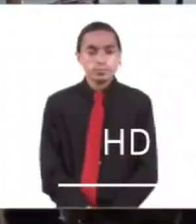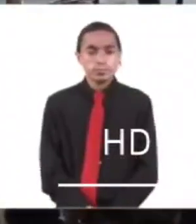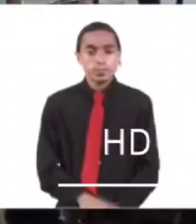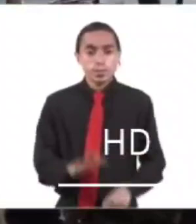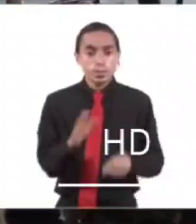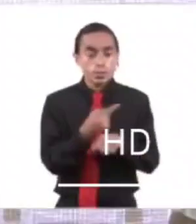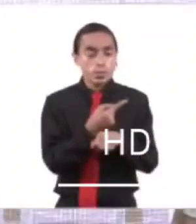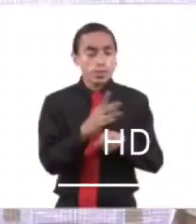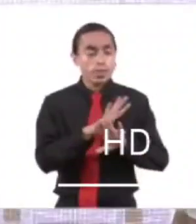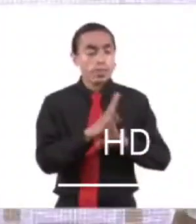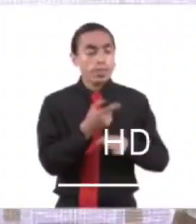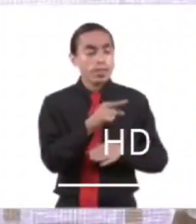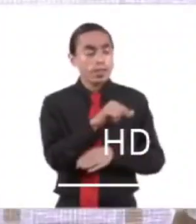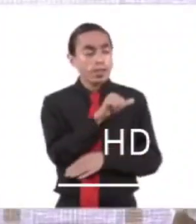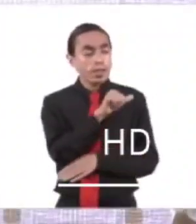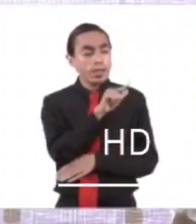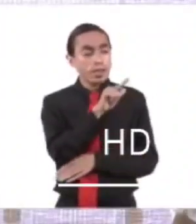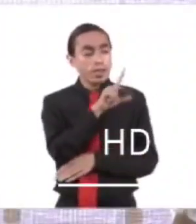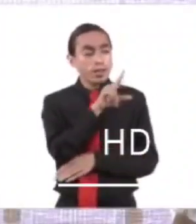Alvarado,